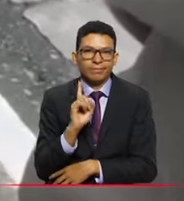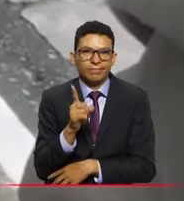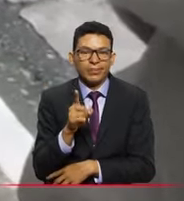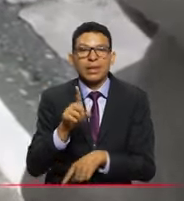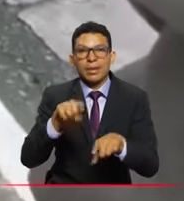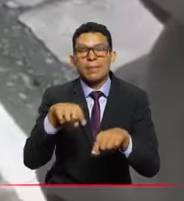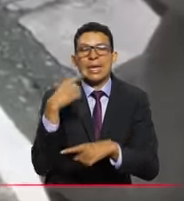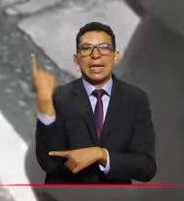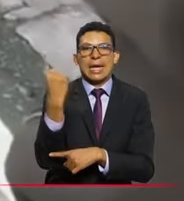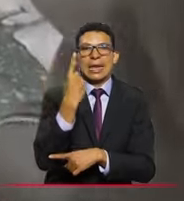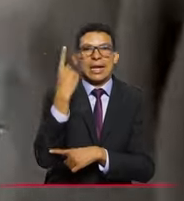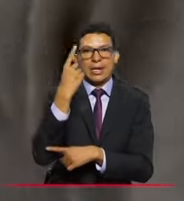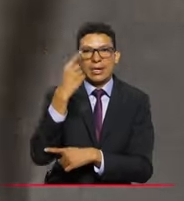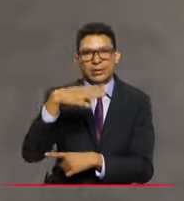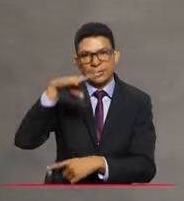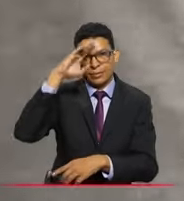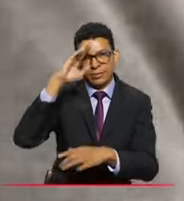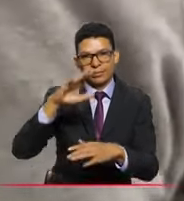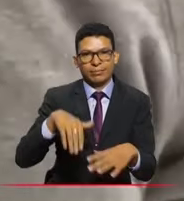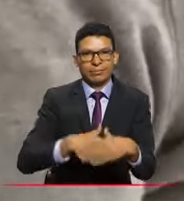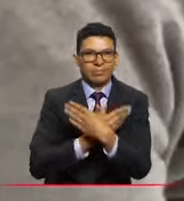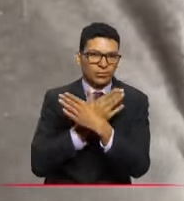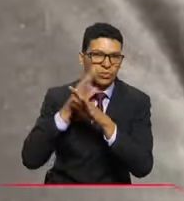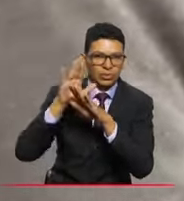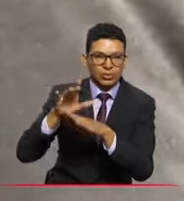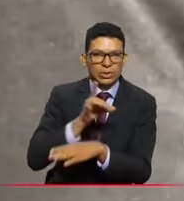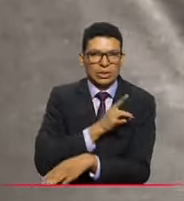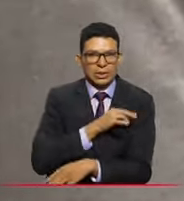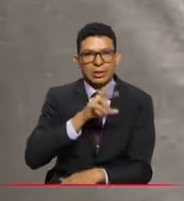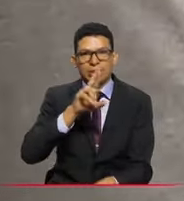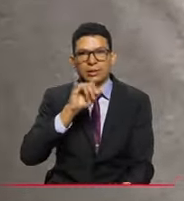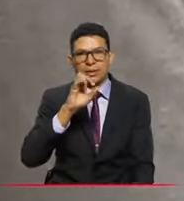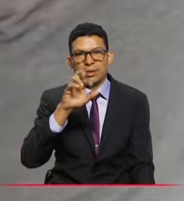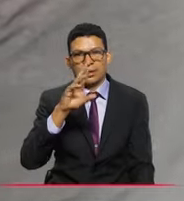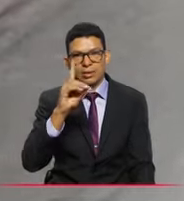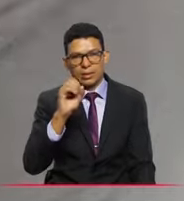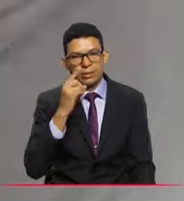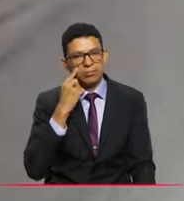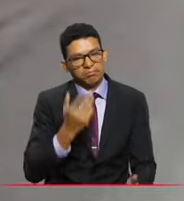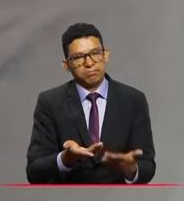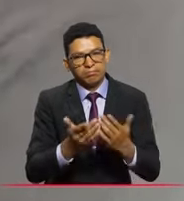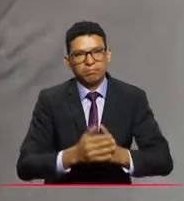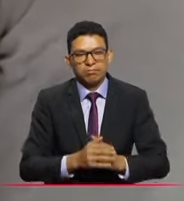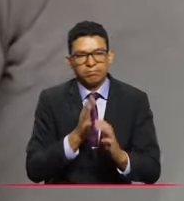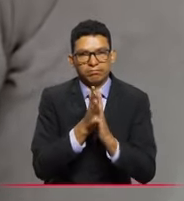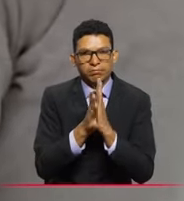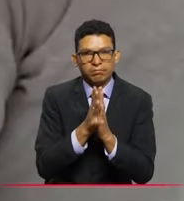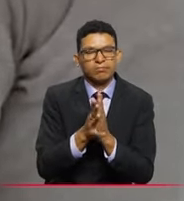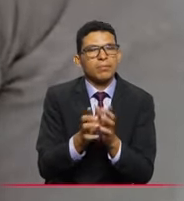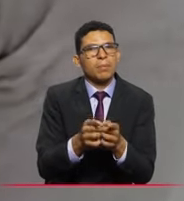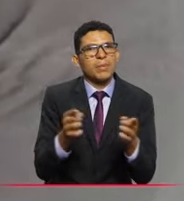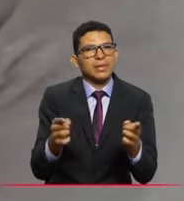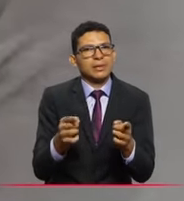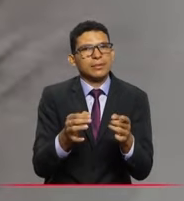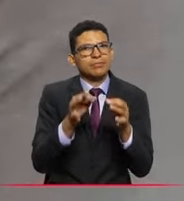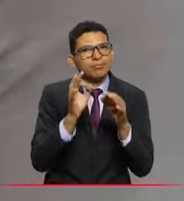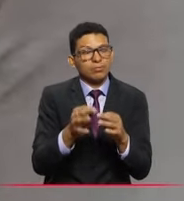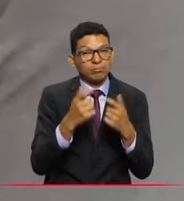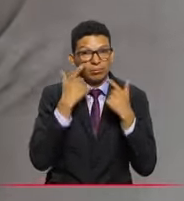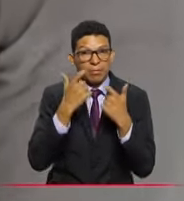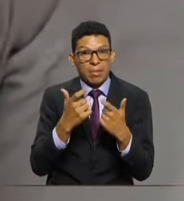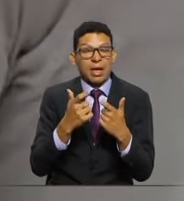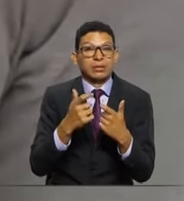también general de la República, Ricardo Ñáñez. Aquí está la conversación que sostuvieron, en la que además, y lo